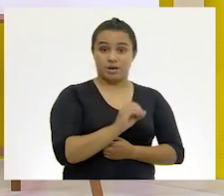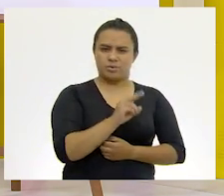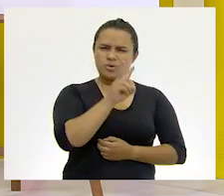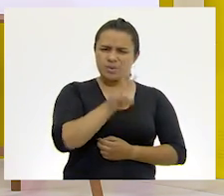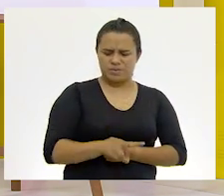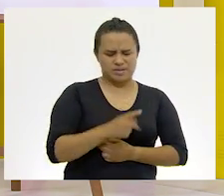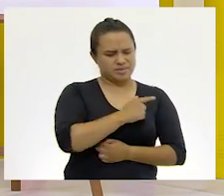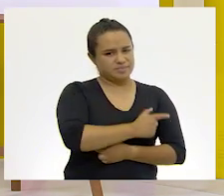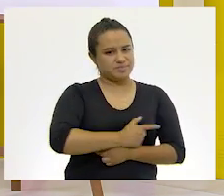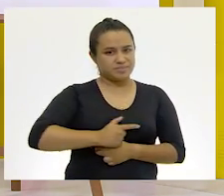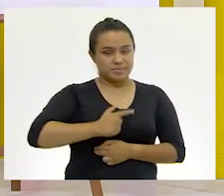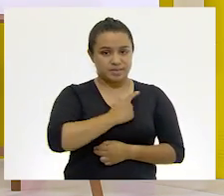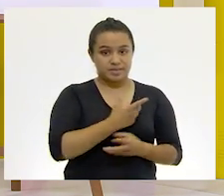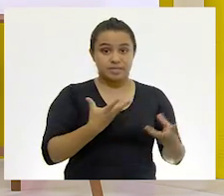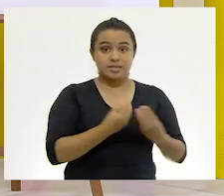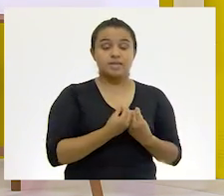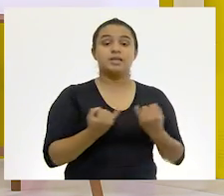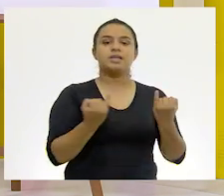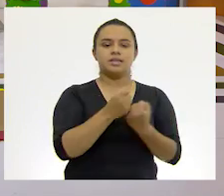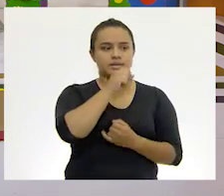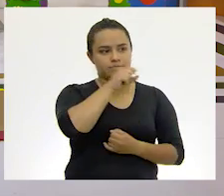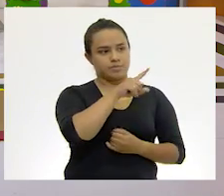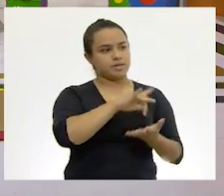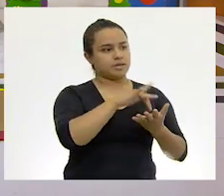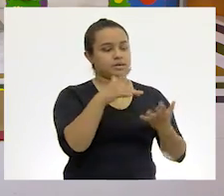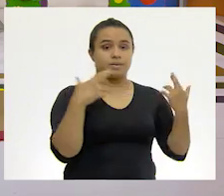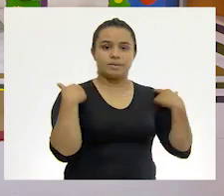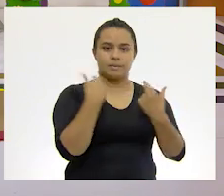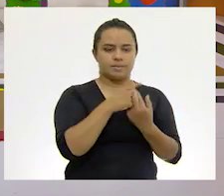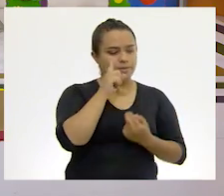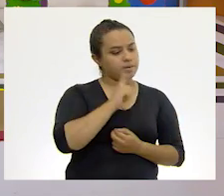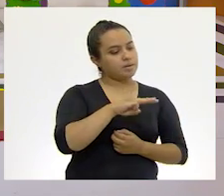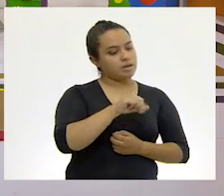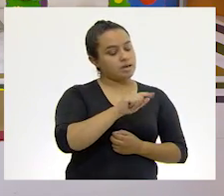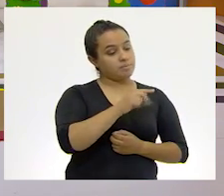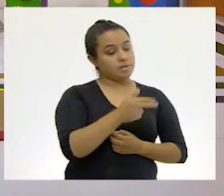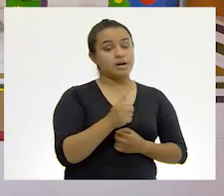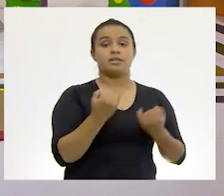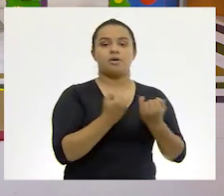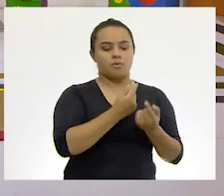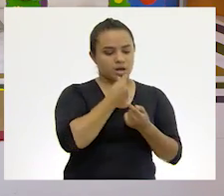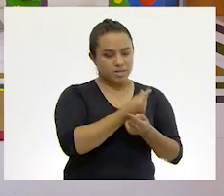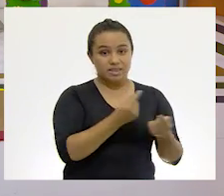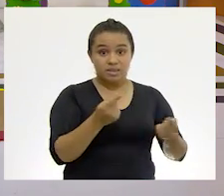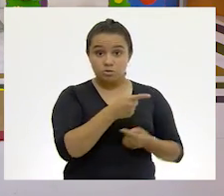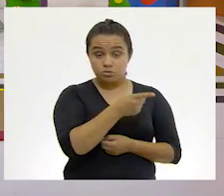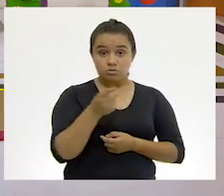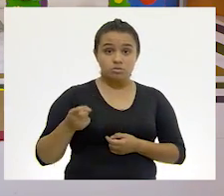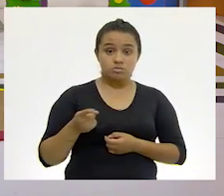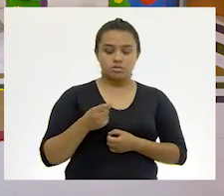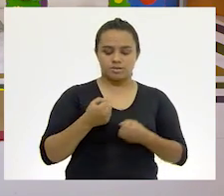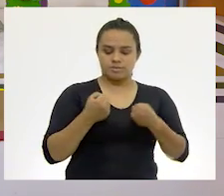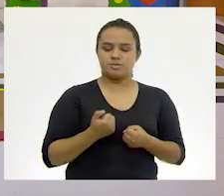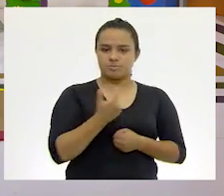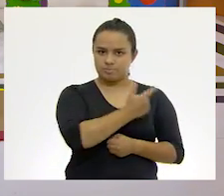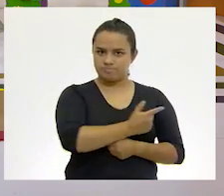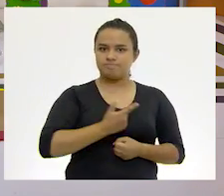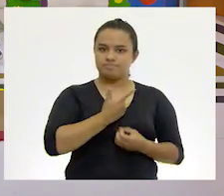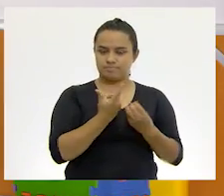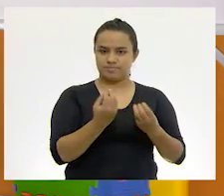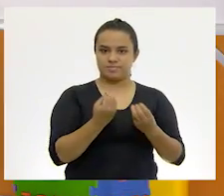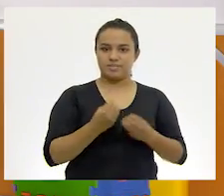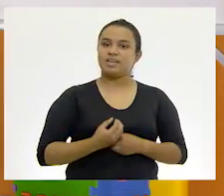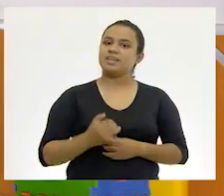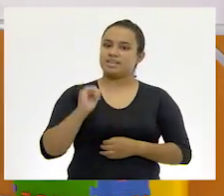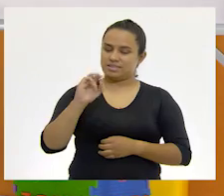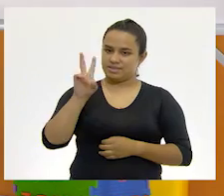un verdadero placer y, por supuesto, también gracias a la maestra Marta y a las niñas y a los niños que seguramente lo disfrutaron mucho. Así